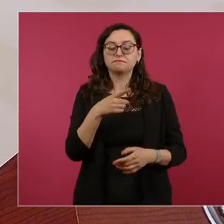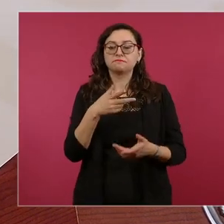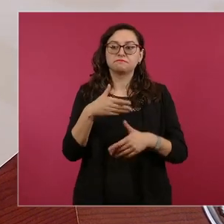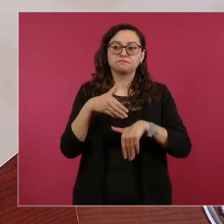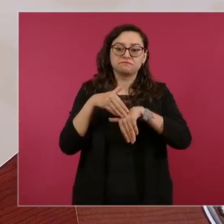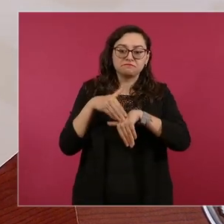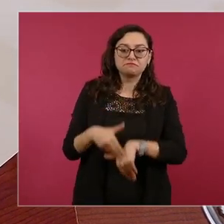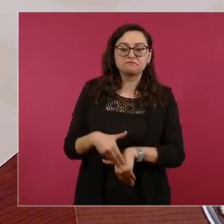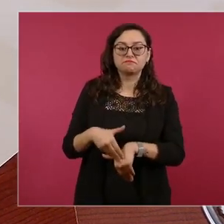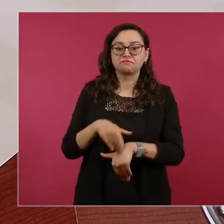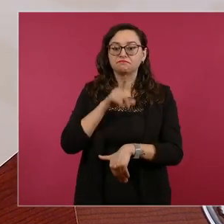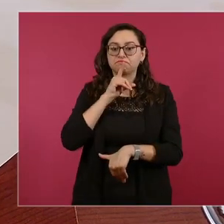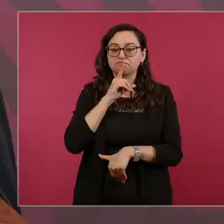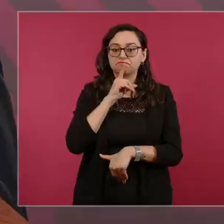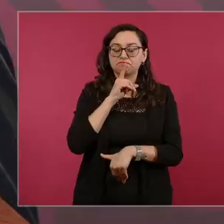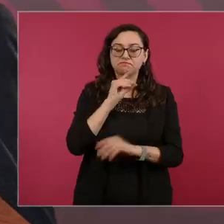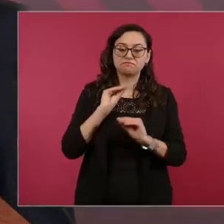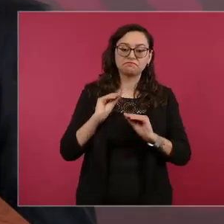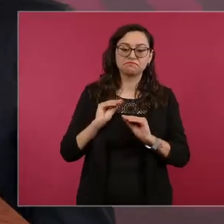todos a